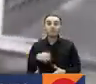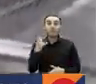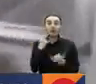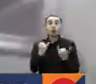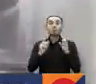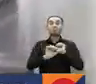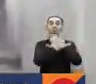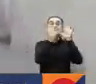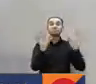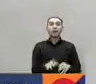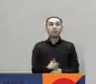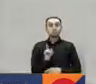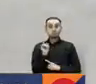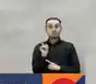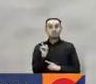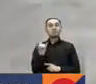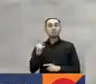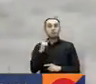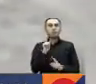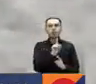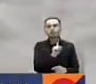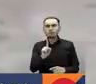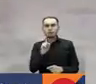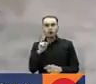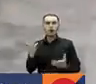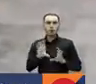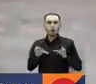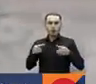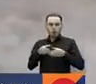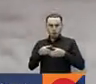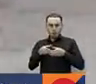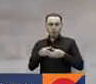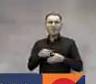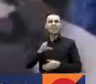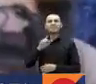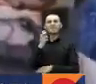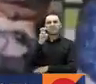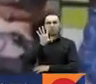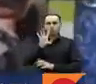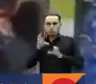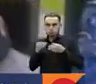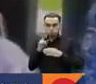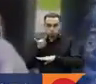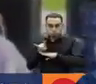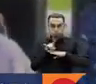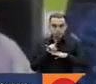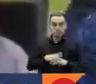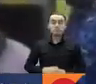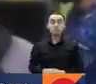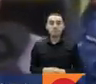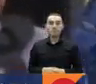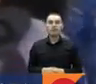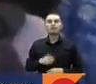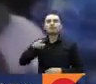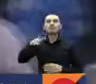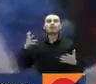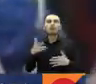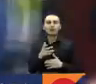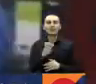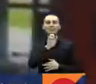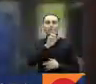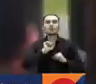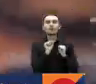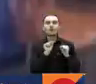la mañana y el encargado de la diligencia fue el Cuerpo Técnico de Investigaciones de la Fiscalía. Johnny fue llevado a La Picota, en el sur de